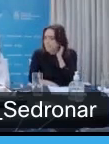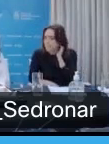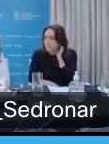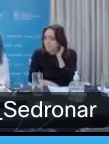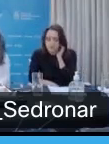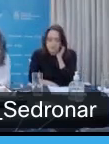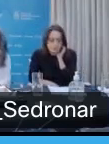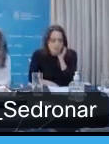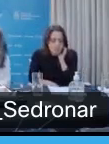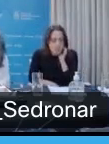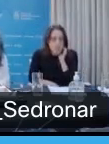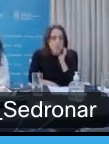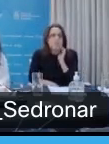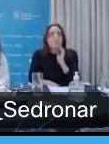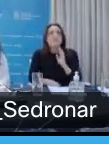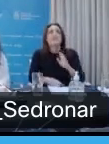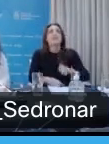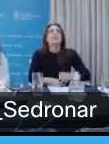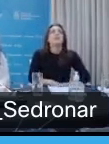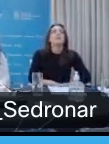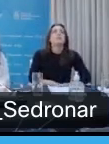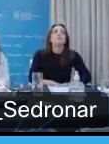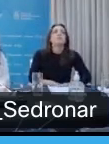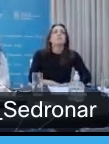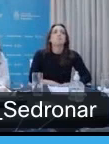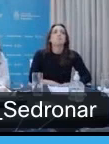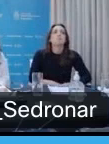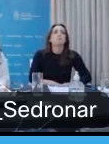Podemos pasar a la otra.